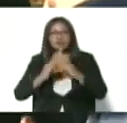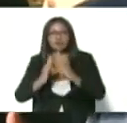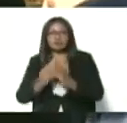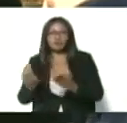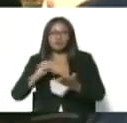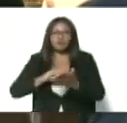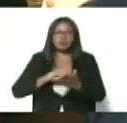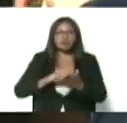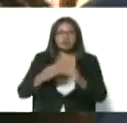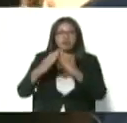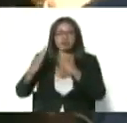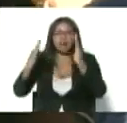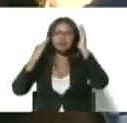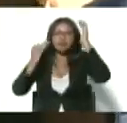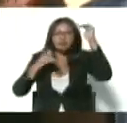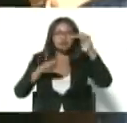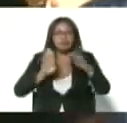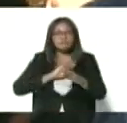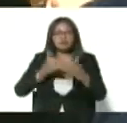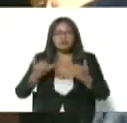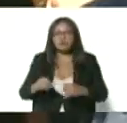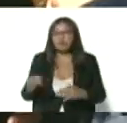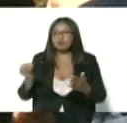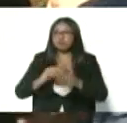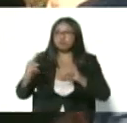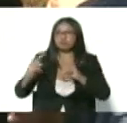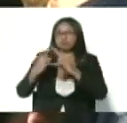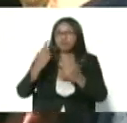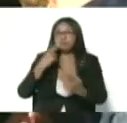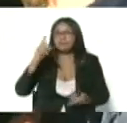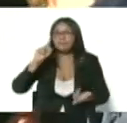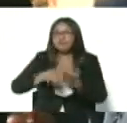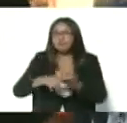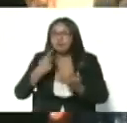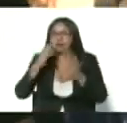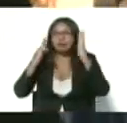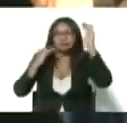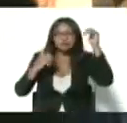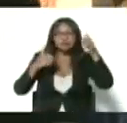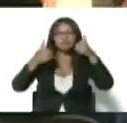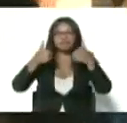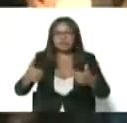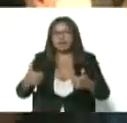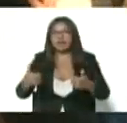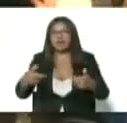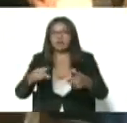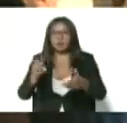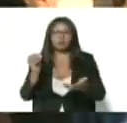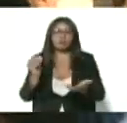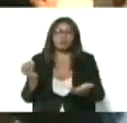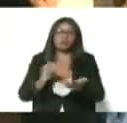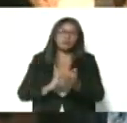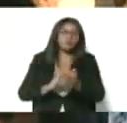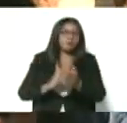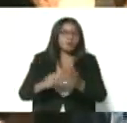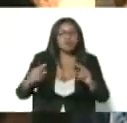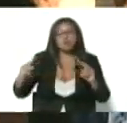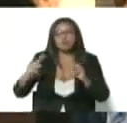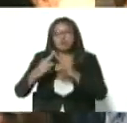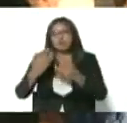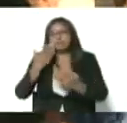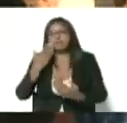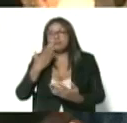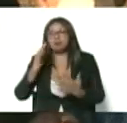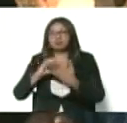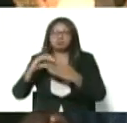hijos y volví a ver a mi mujer a mis hijos y atenderlo como en otros casos ver a mi madre a verla con cariño